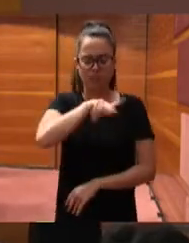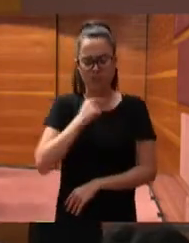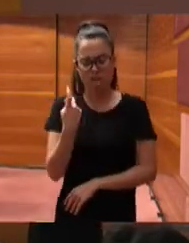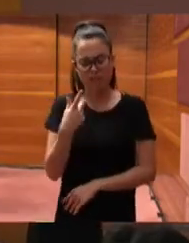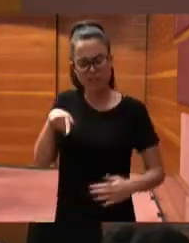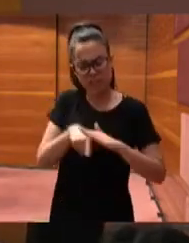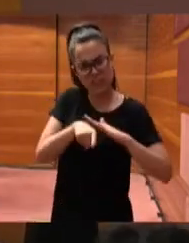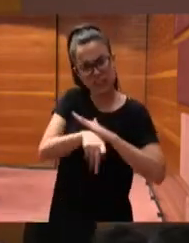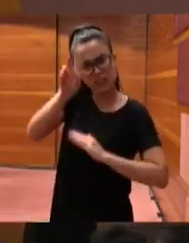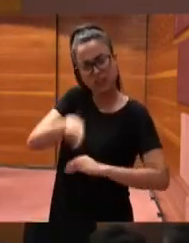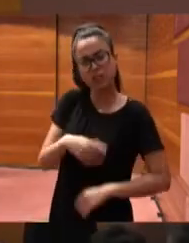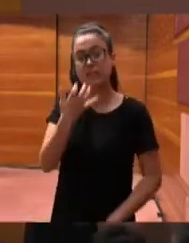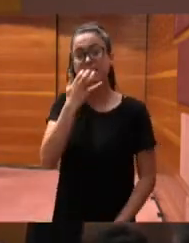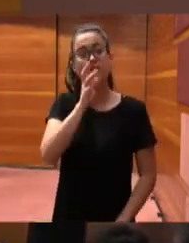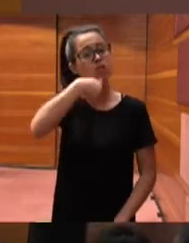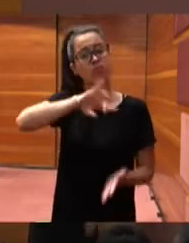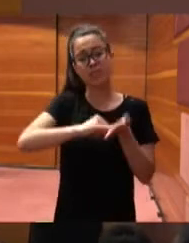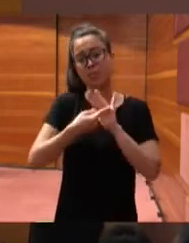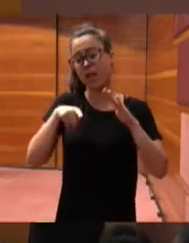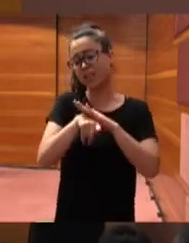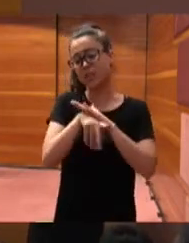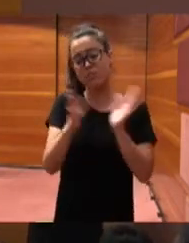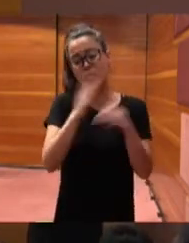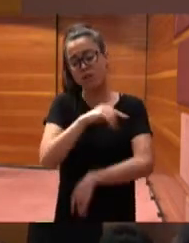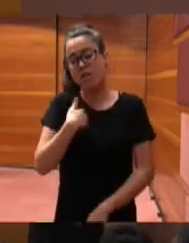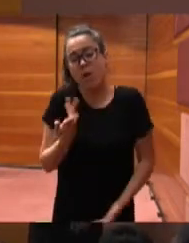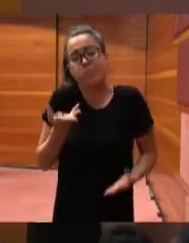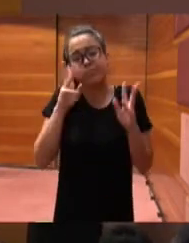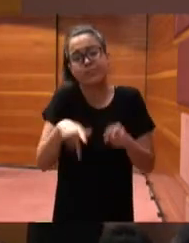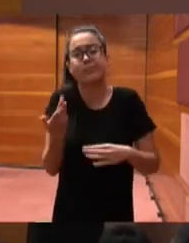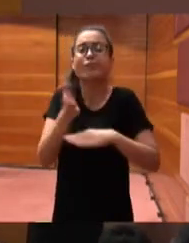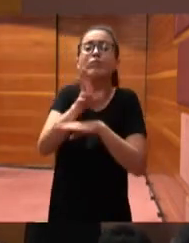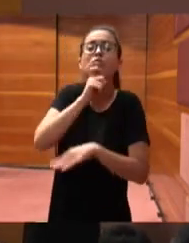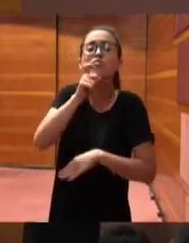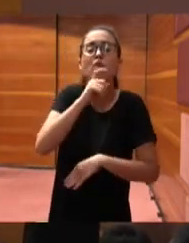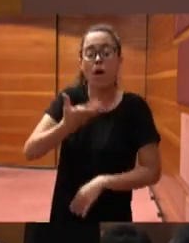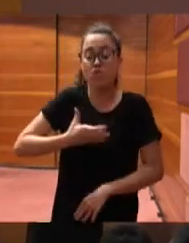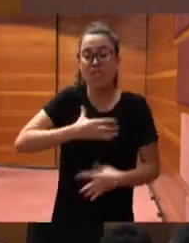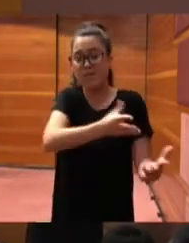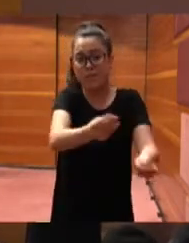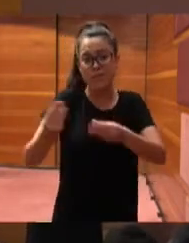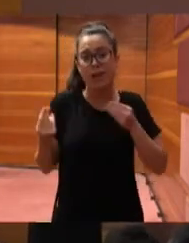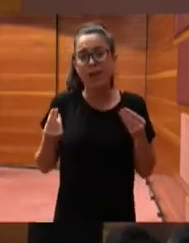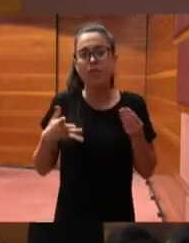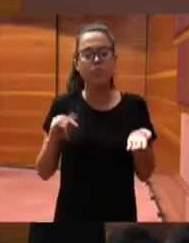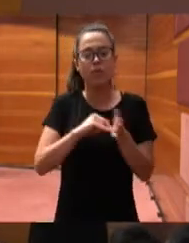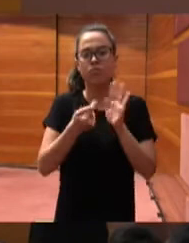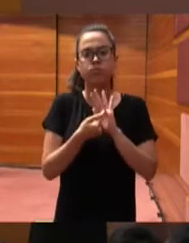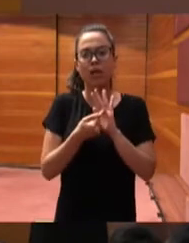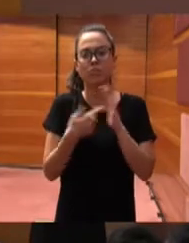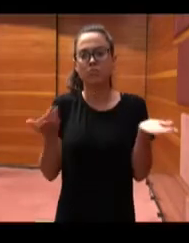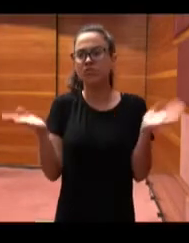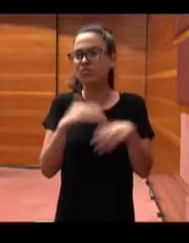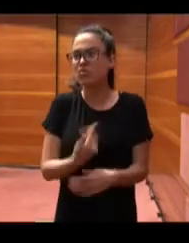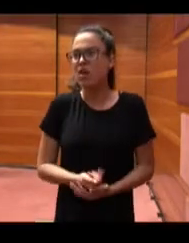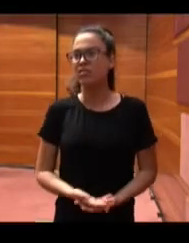gestión. Si no tengo un sistema de gestión, no puedo rendir cuenta de nada. Hay muchos ayuntamientos que no tienen plan de legislatura. Ayuntamientos de